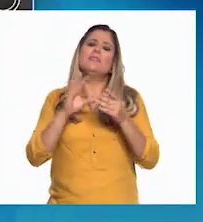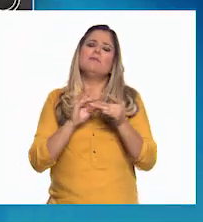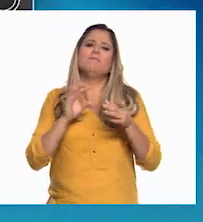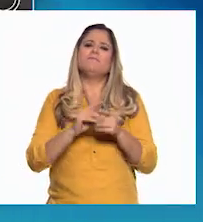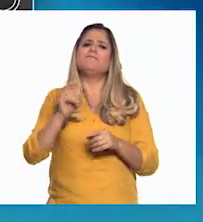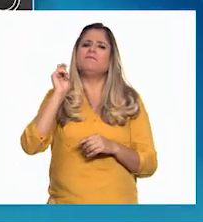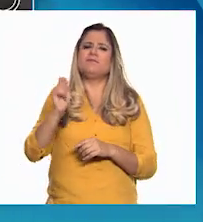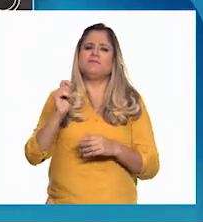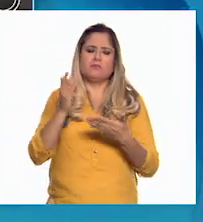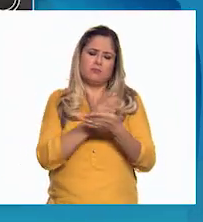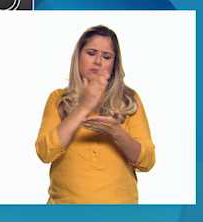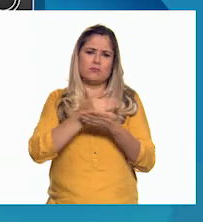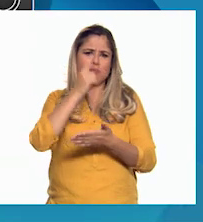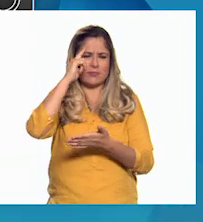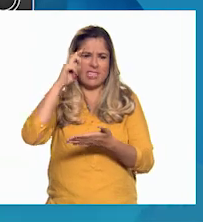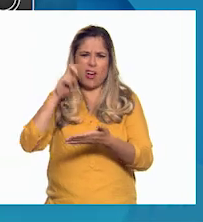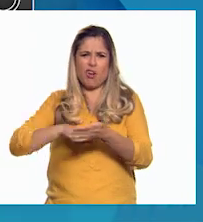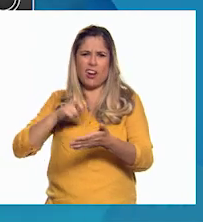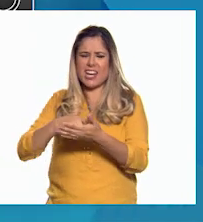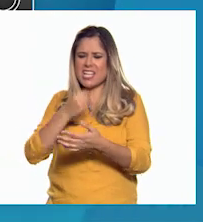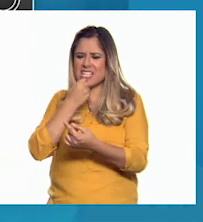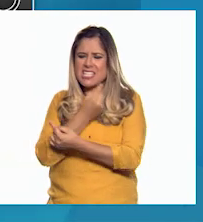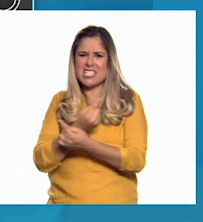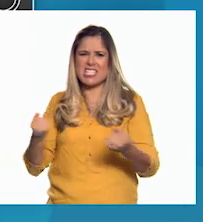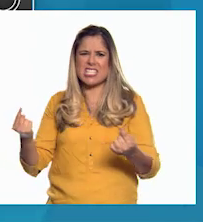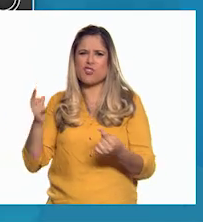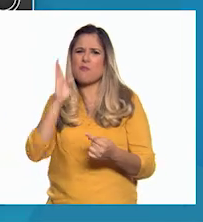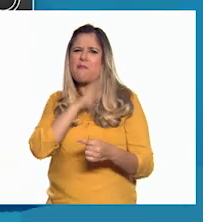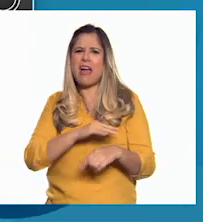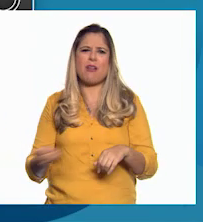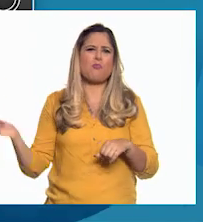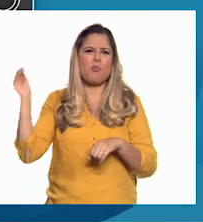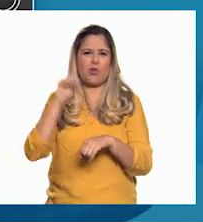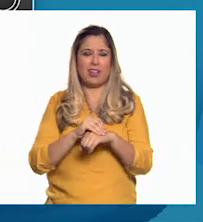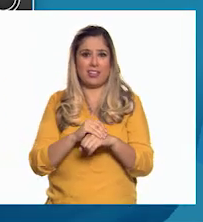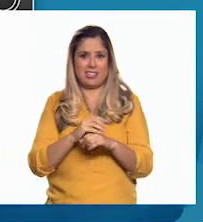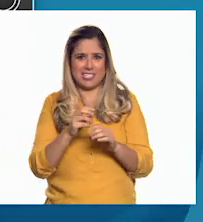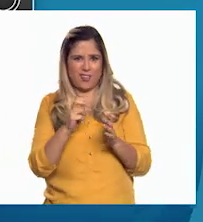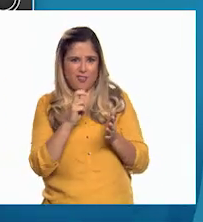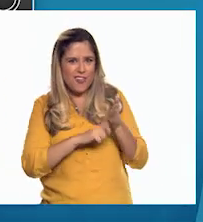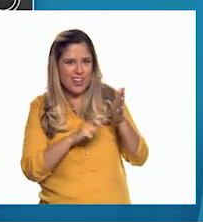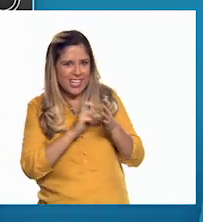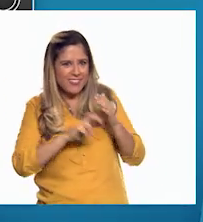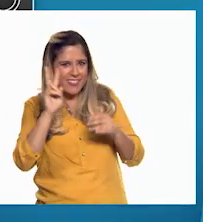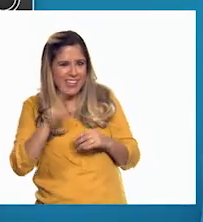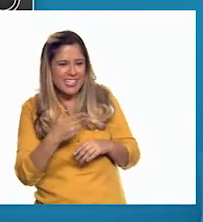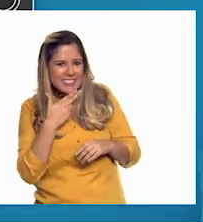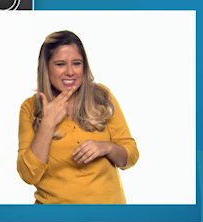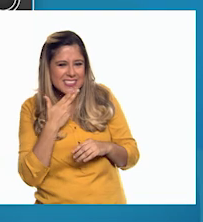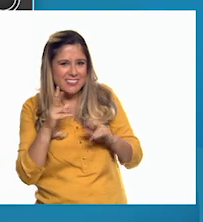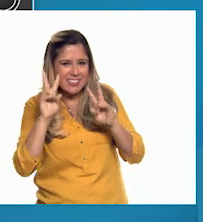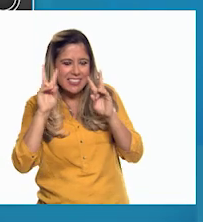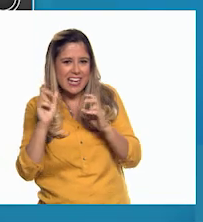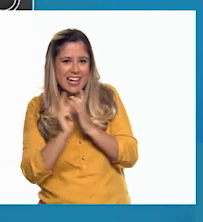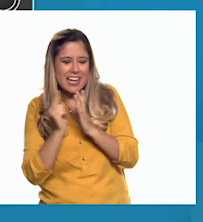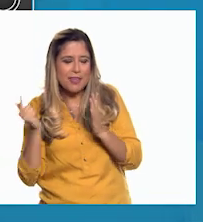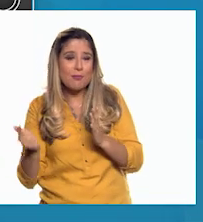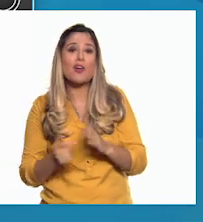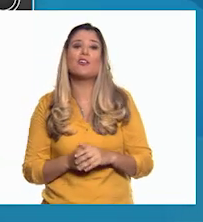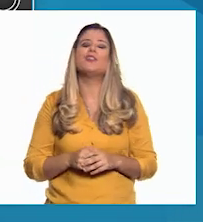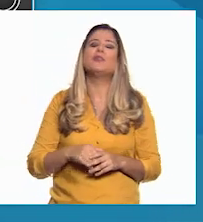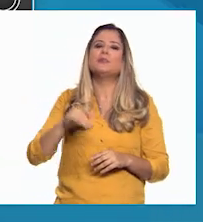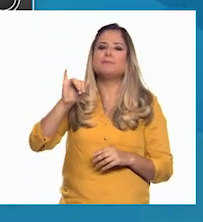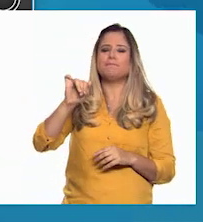trata Manual para corregir niños malcriados. Bueno, es... ¿Corrige, sirve? Es una idea que surgió a